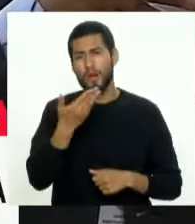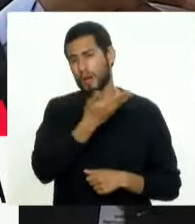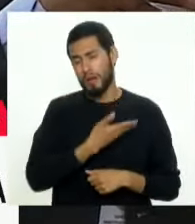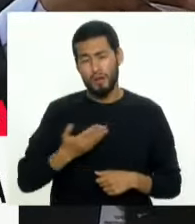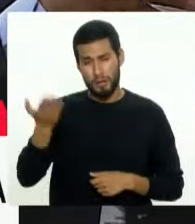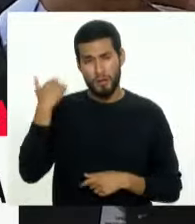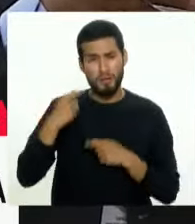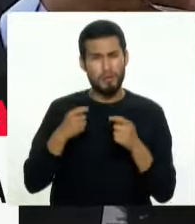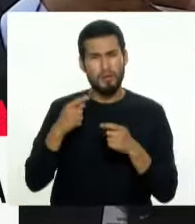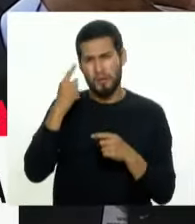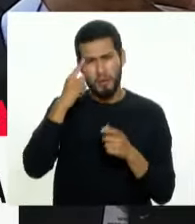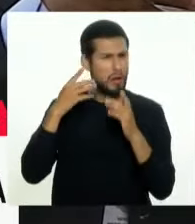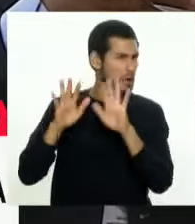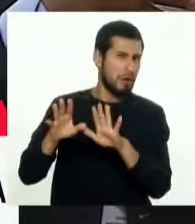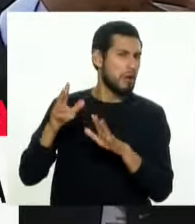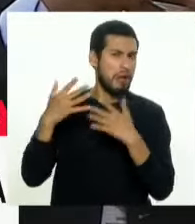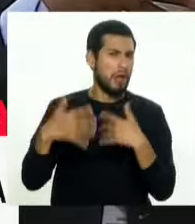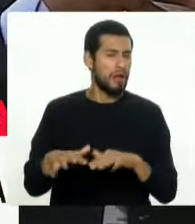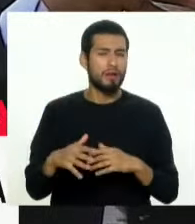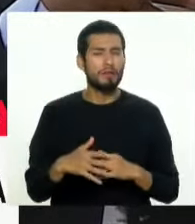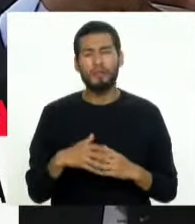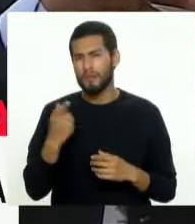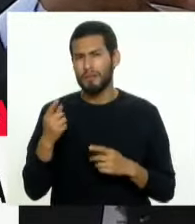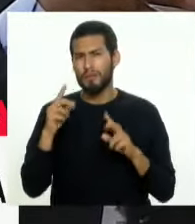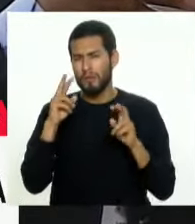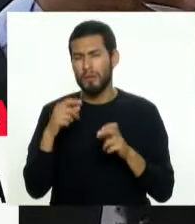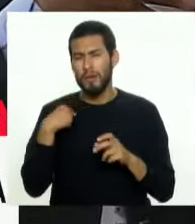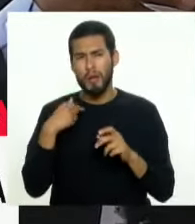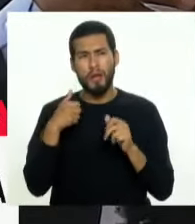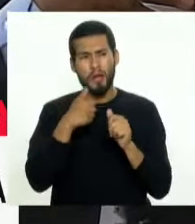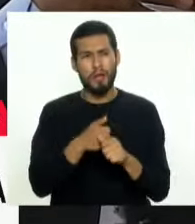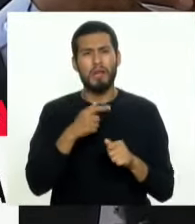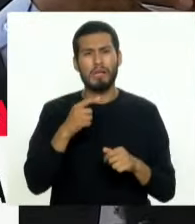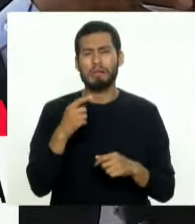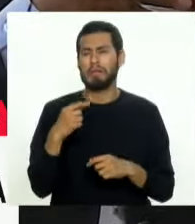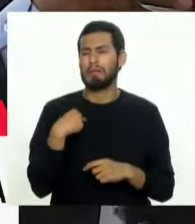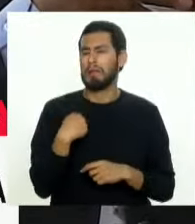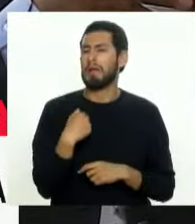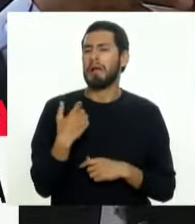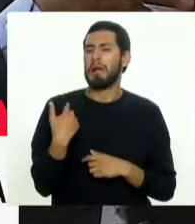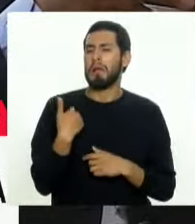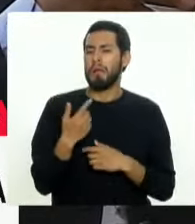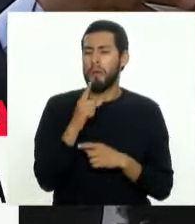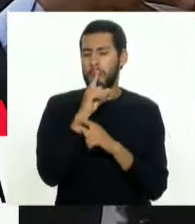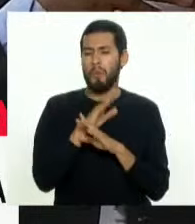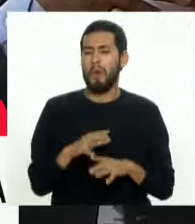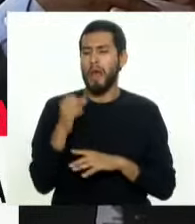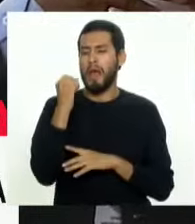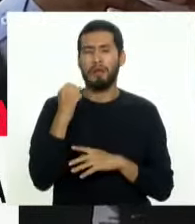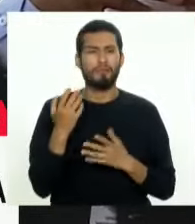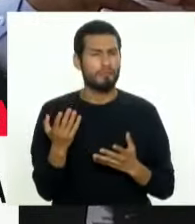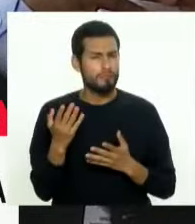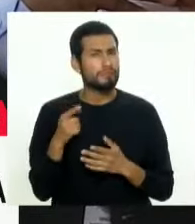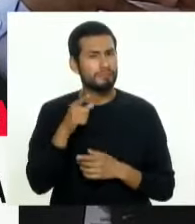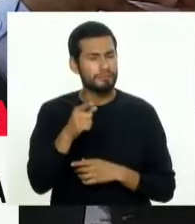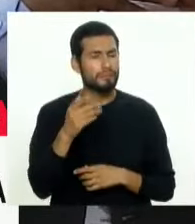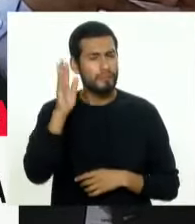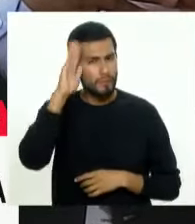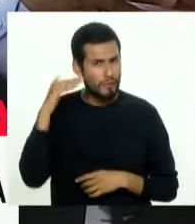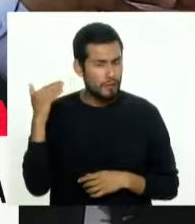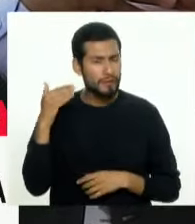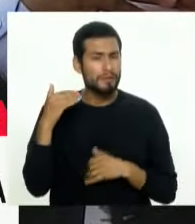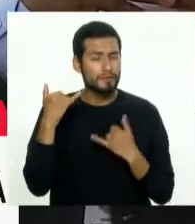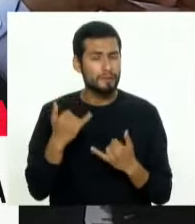anteriormente se han negado a responderlos acogiéndose al derecho a guardar silencio. Además, presidenta,